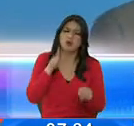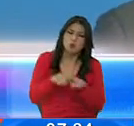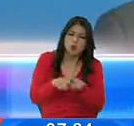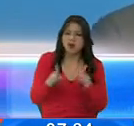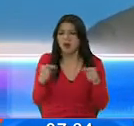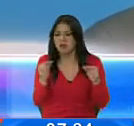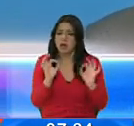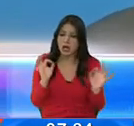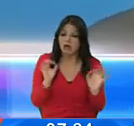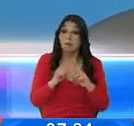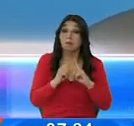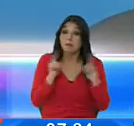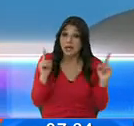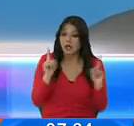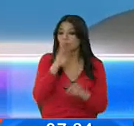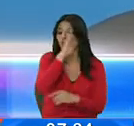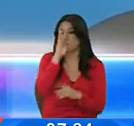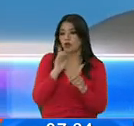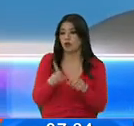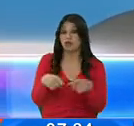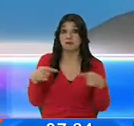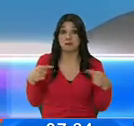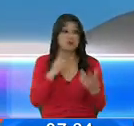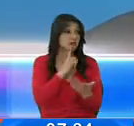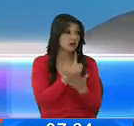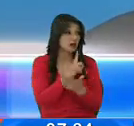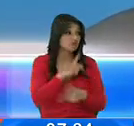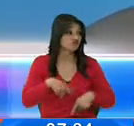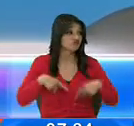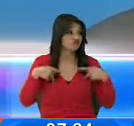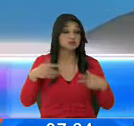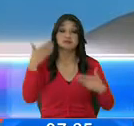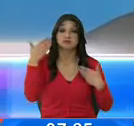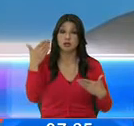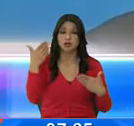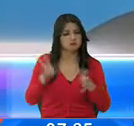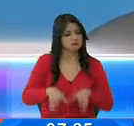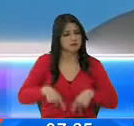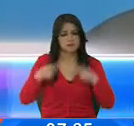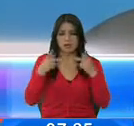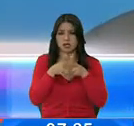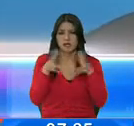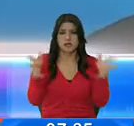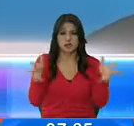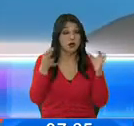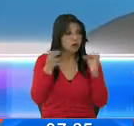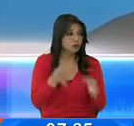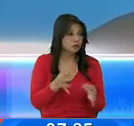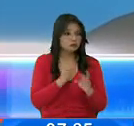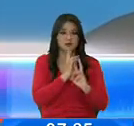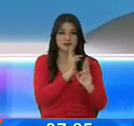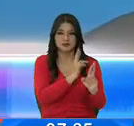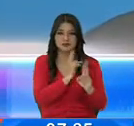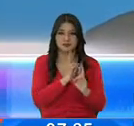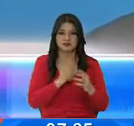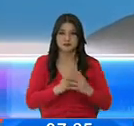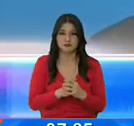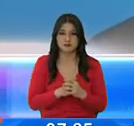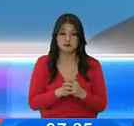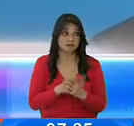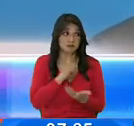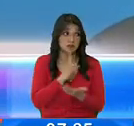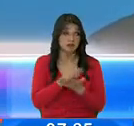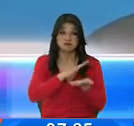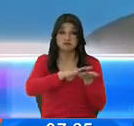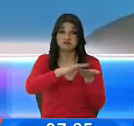stm de adversarios políticos y así lo he hecho en mi vida política y en mi vida en general contesta su inquietud debe haber perdón por